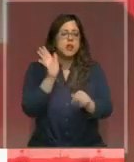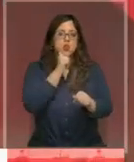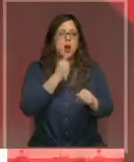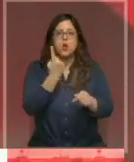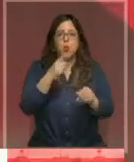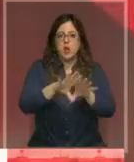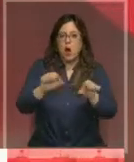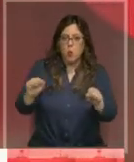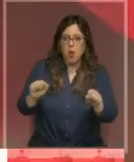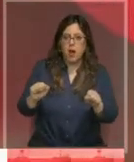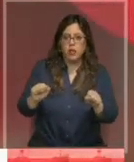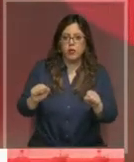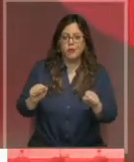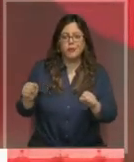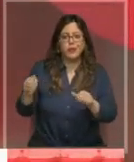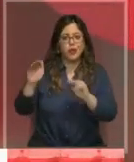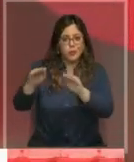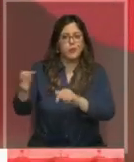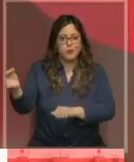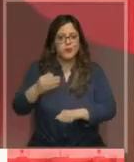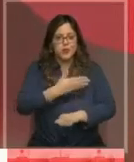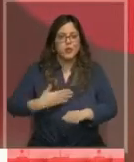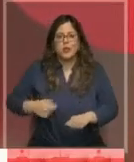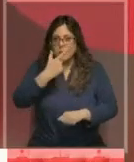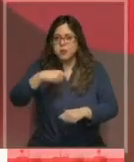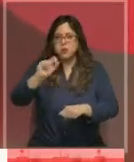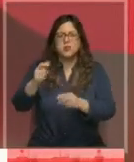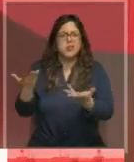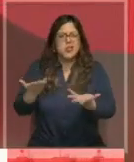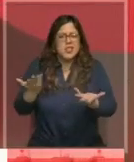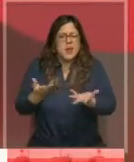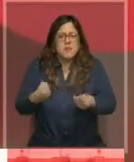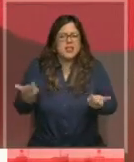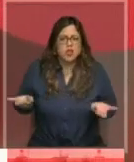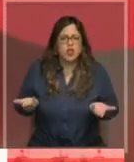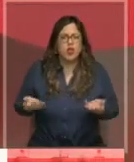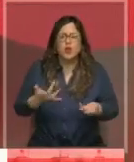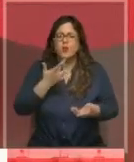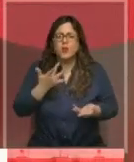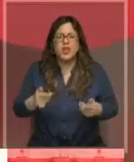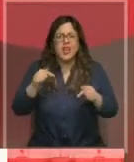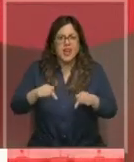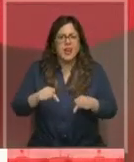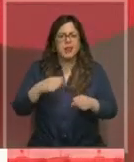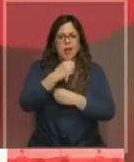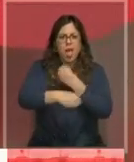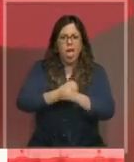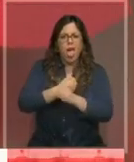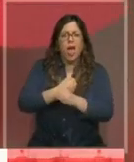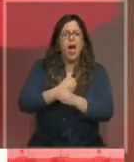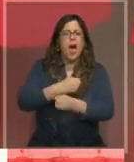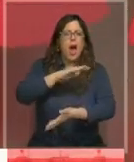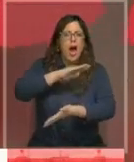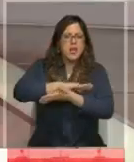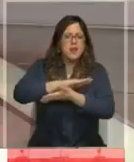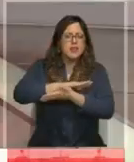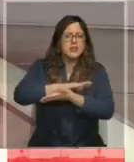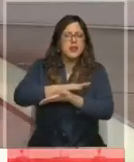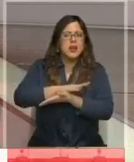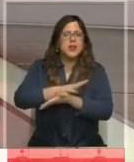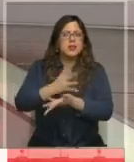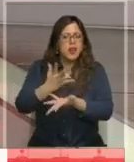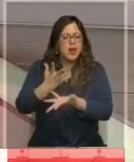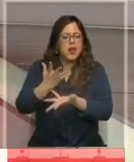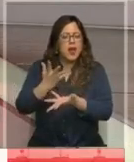llegamos a este cuadro tan polarizado? ¿Cuáles son los aprendizajes de estos meses? ¿Por qué este aniversario es especial? Todo eso y más junto a Axel Callis. ¿Cómo